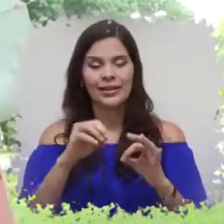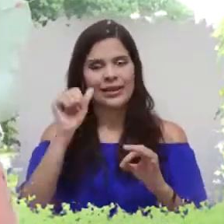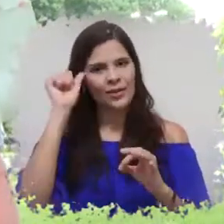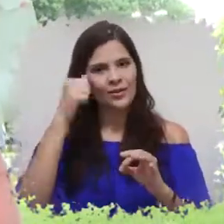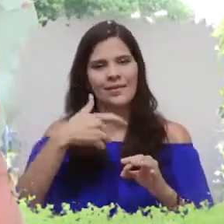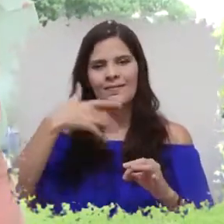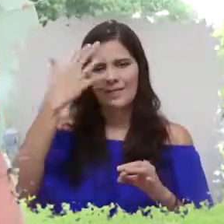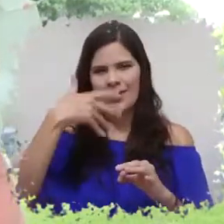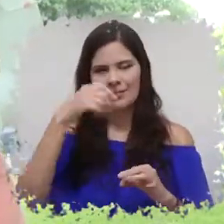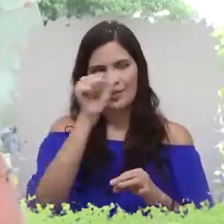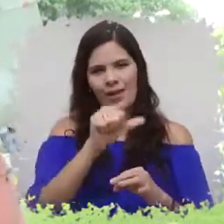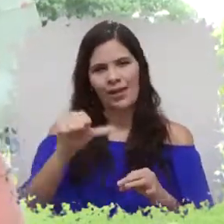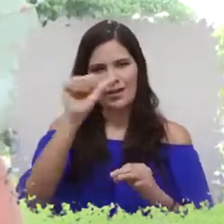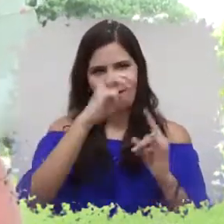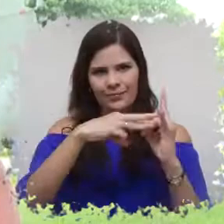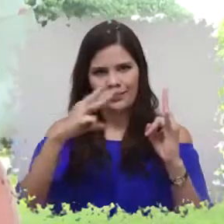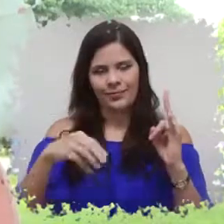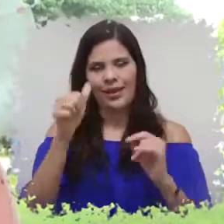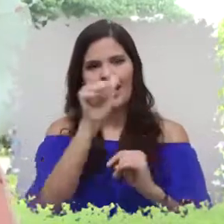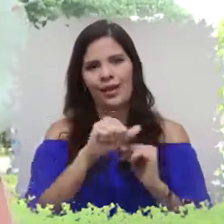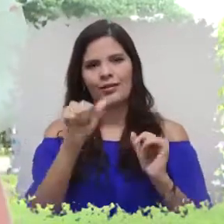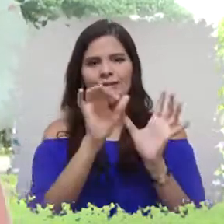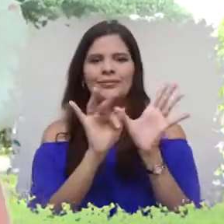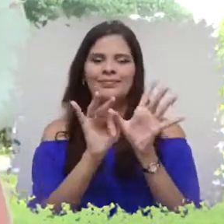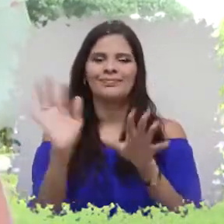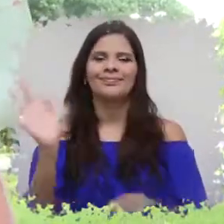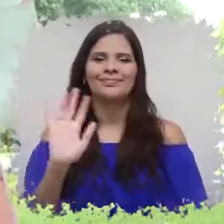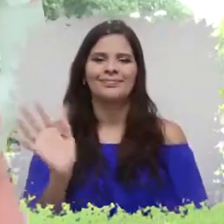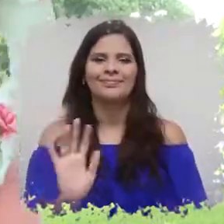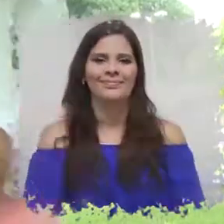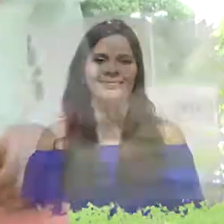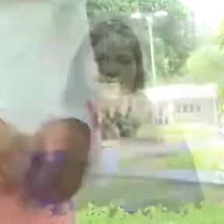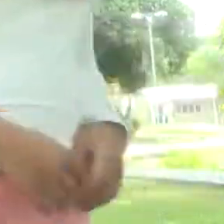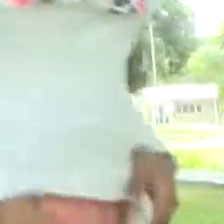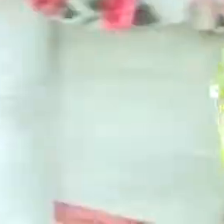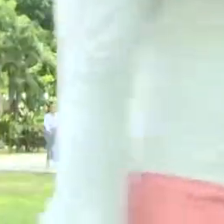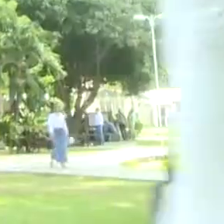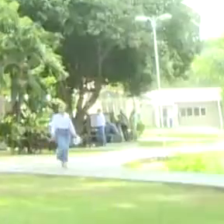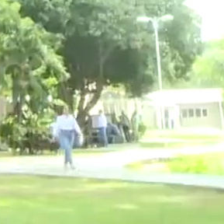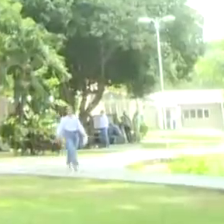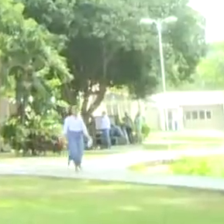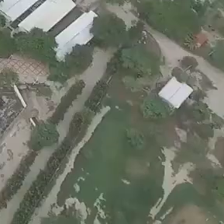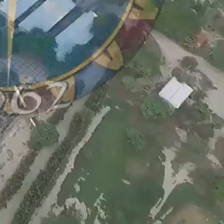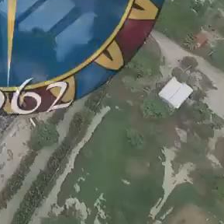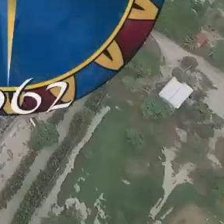Recuerda seguirnos en nuestras redes sociales, @unimagdalena y @elcampusTV. Hasta pronto.